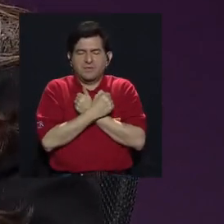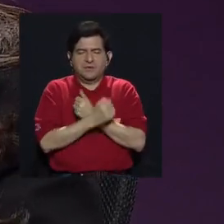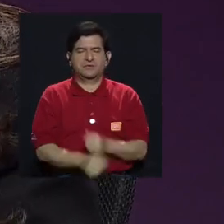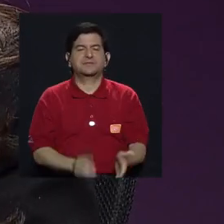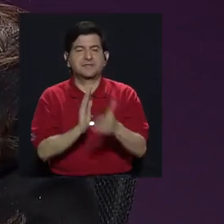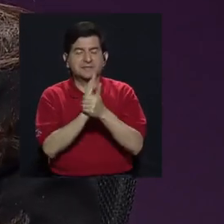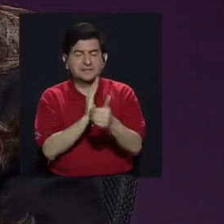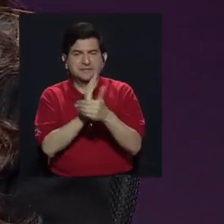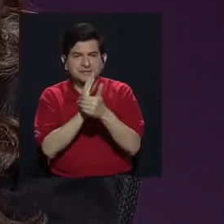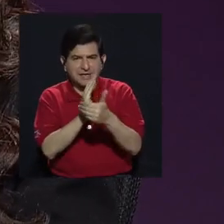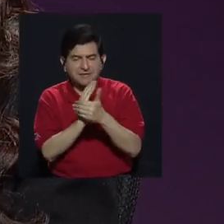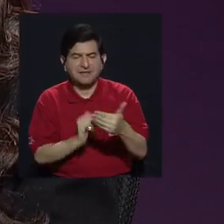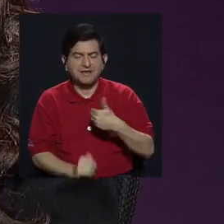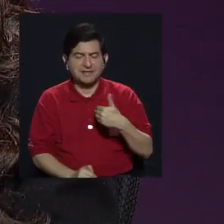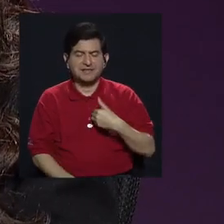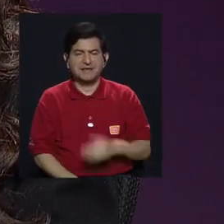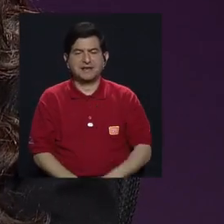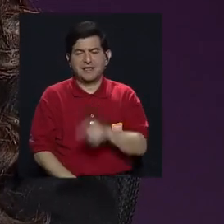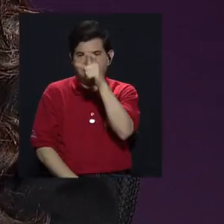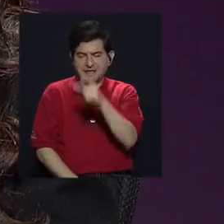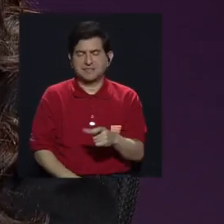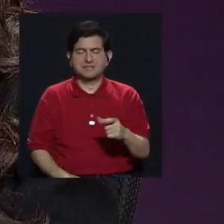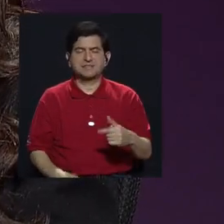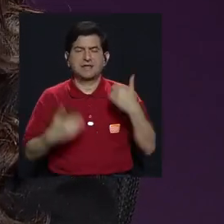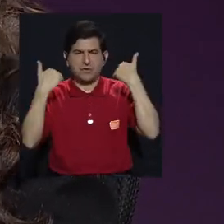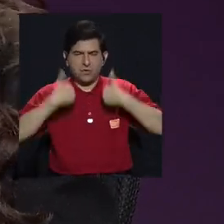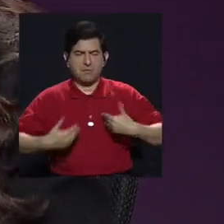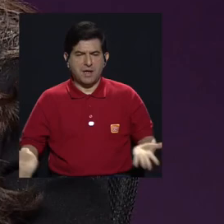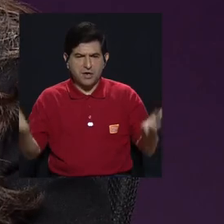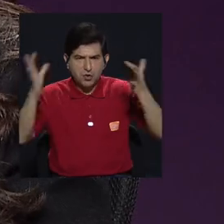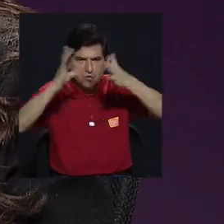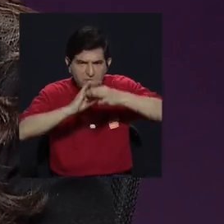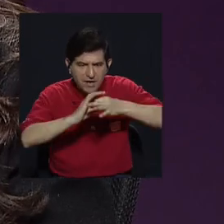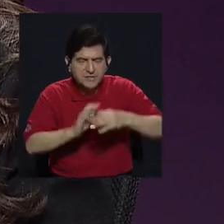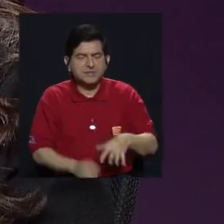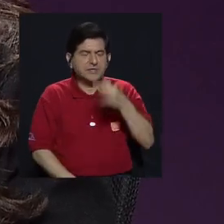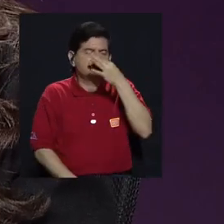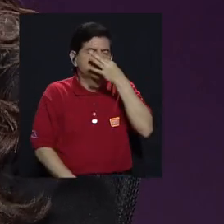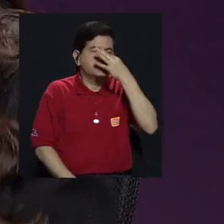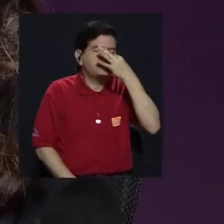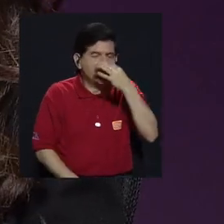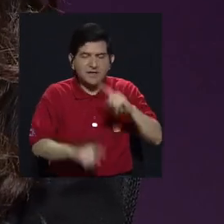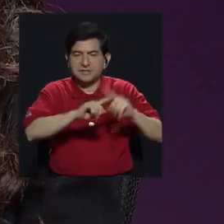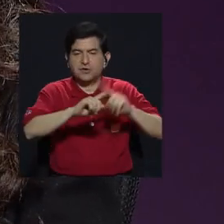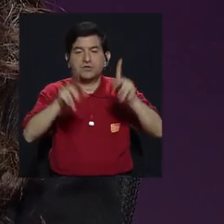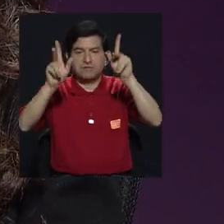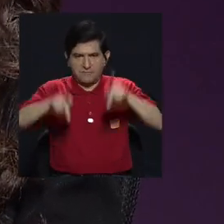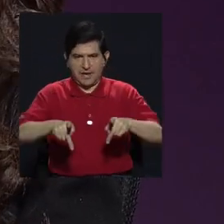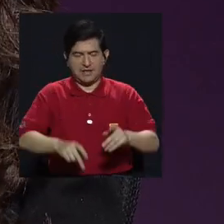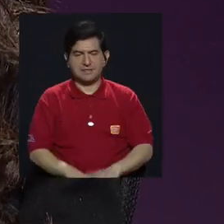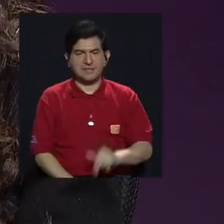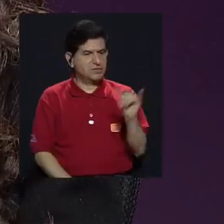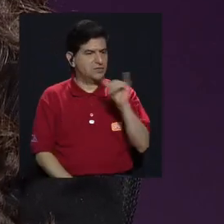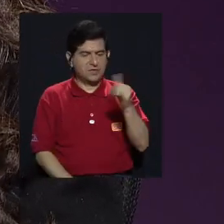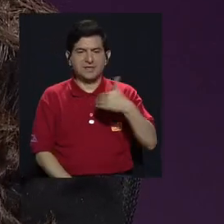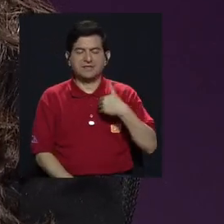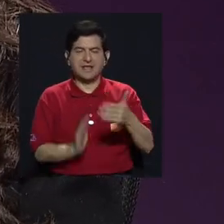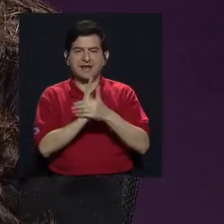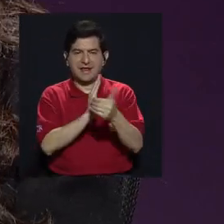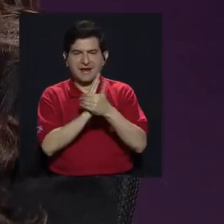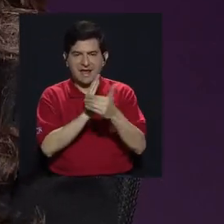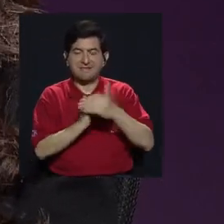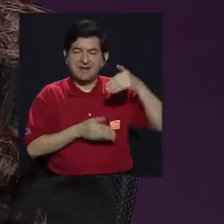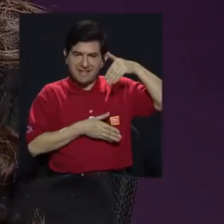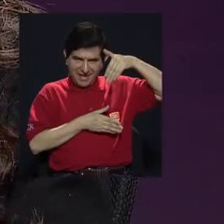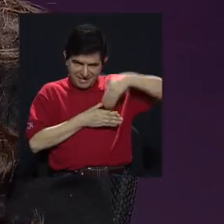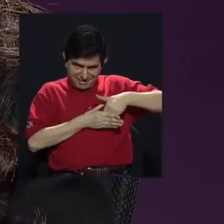Cintia, que es esa capacidad que tiene el ser humano de poder vincularse, involucrarse, enamorarse de diferentes personas. No es lo mismo tener la